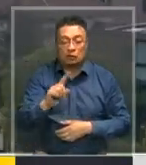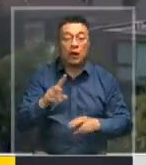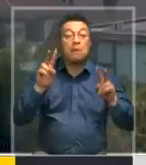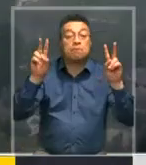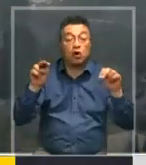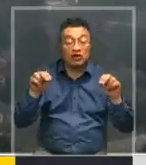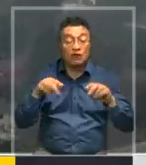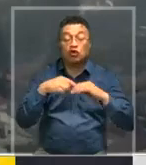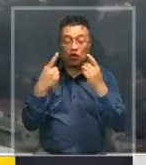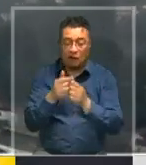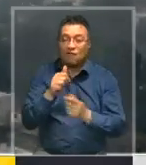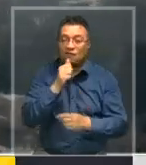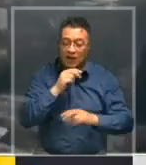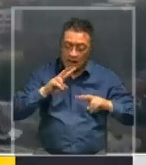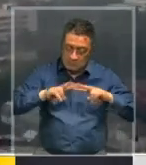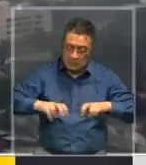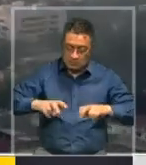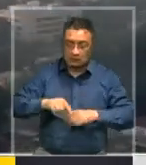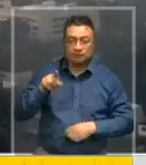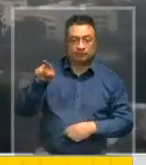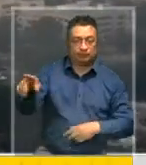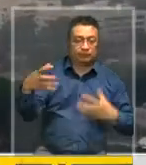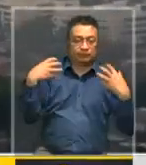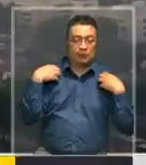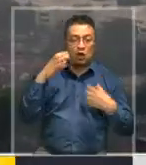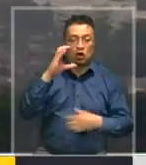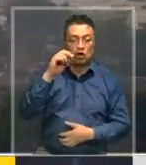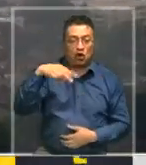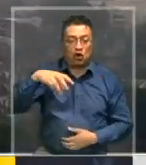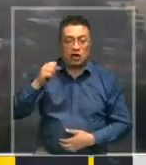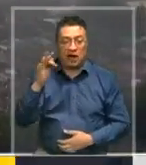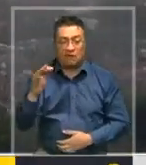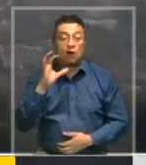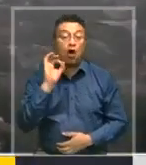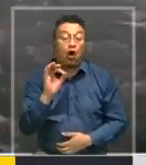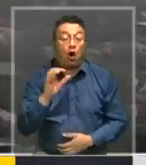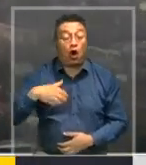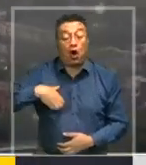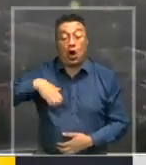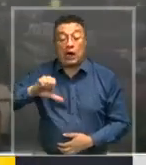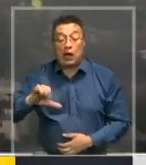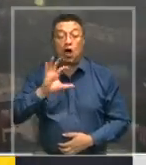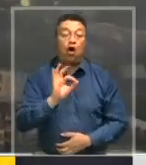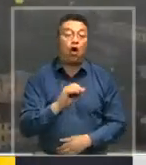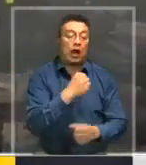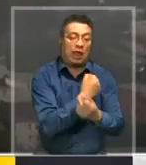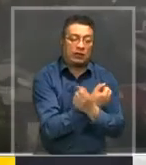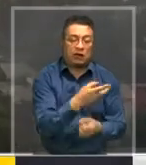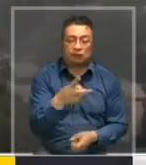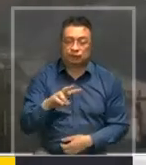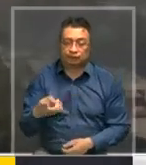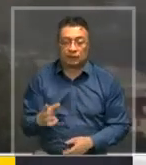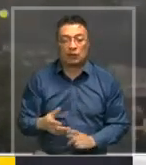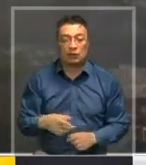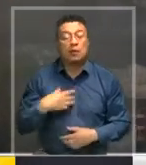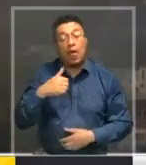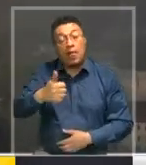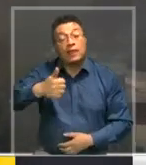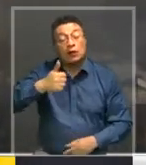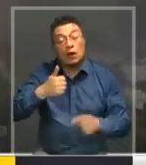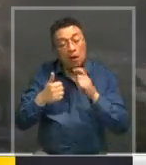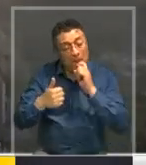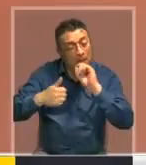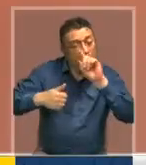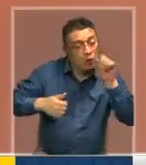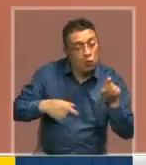con investigación del incendio, eso lo va a ver CONAF o seguramente alguna de las policías si amerita el caso. Perfecto. Director, ¿cómo se proyectan durante